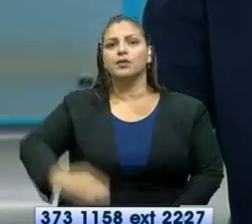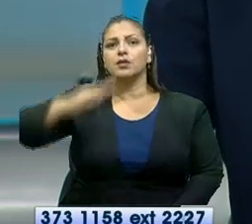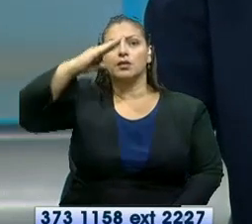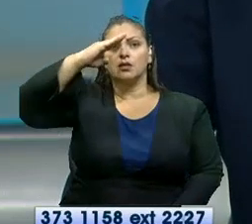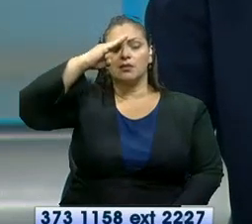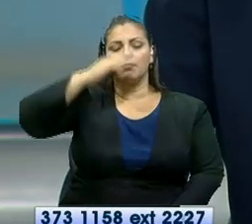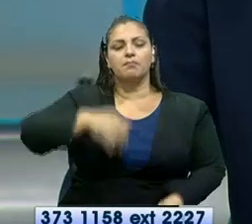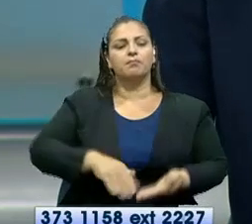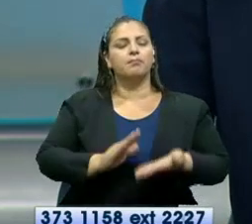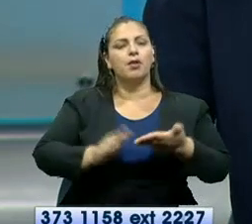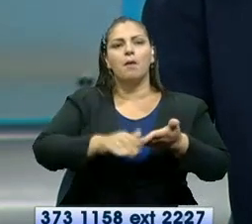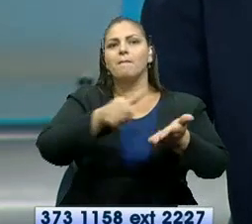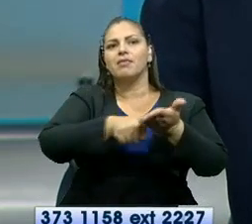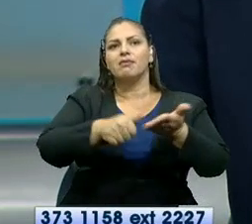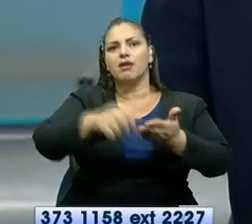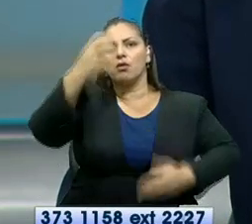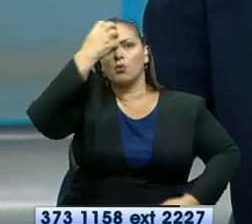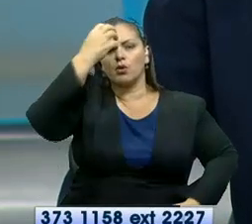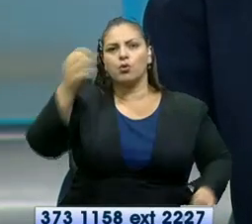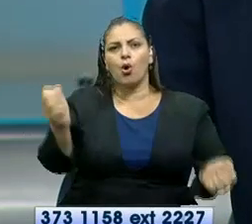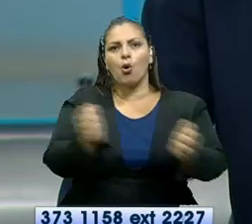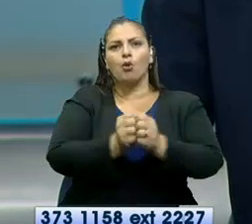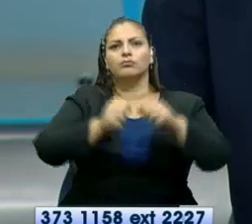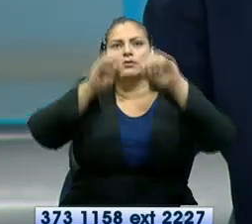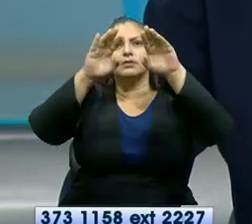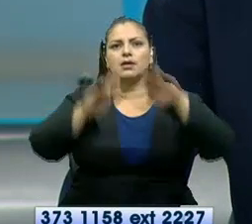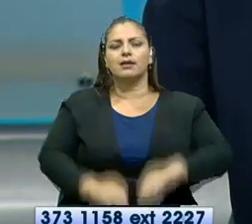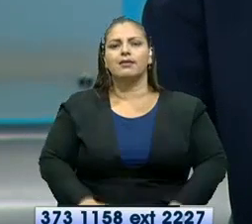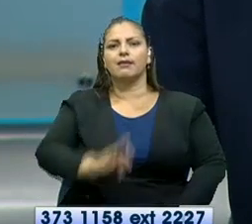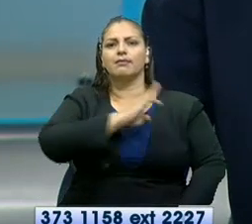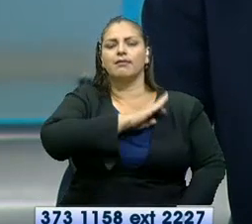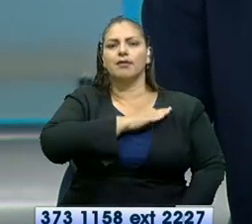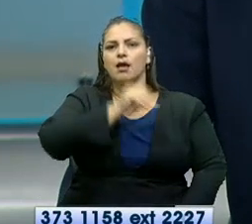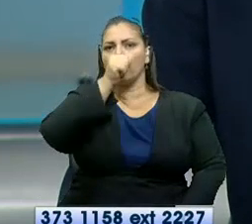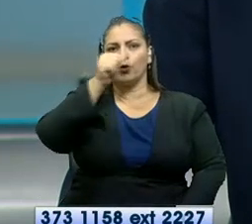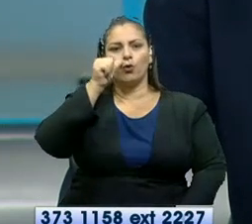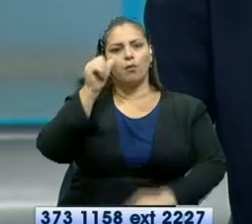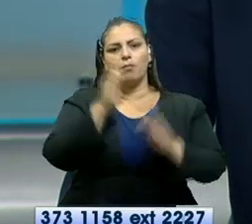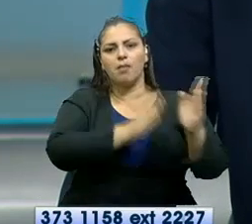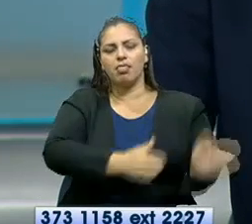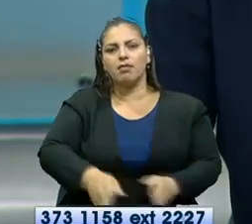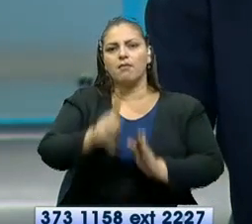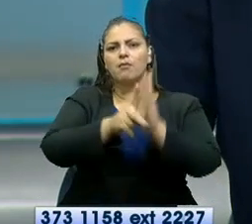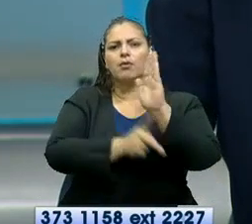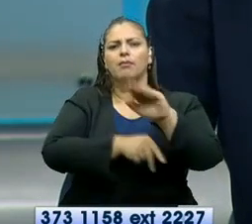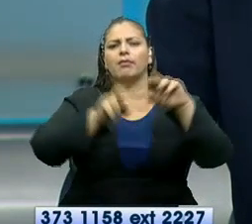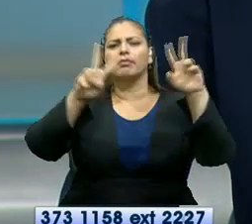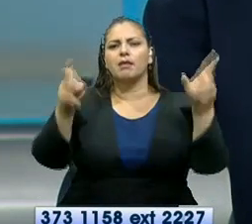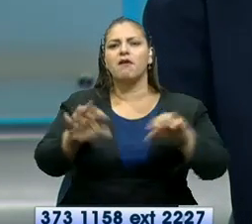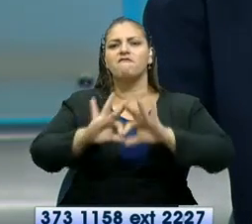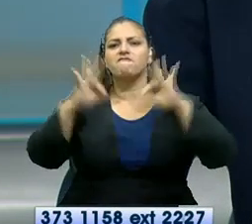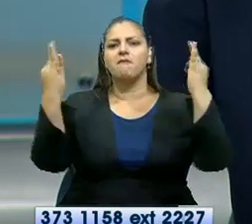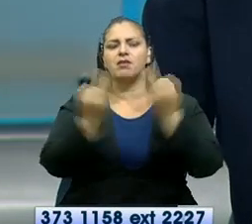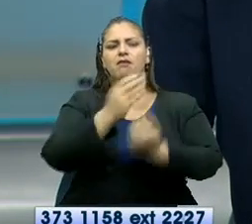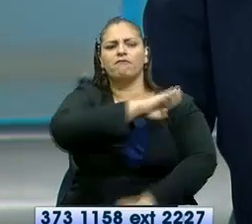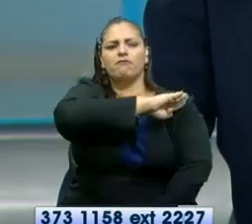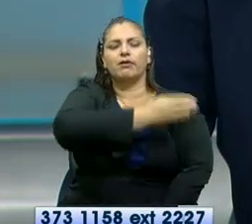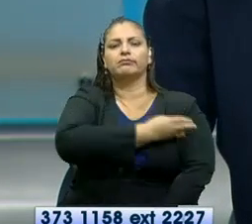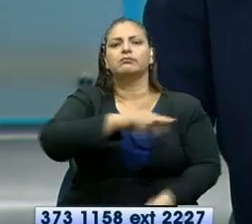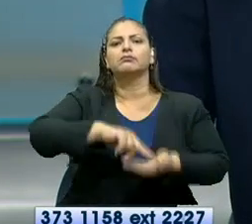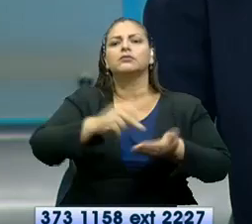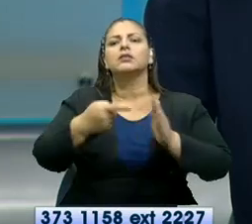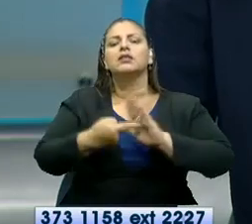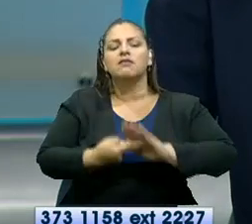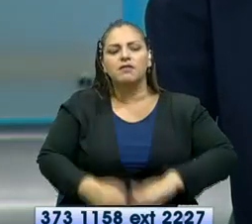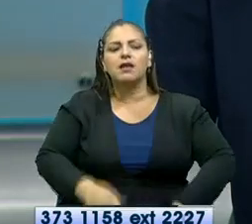Ministerio de Educación relanzaron el programa Familias Fuertes. Con este se busca que padres de familias y autoridades trabajen